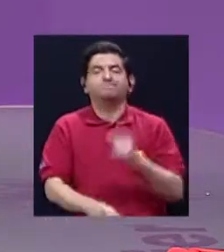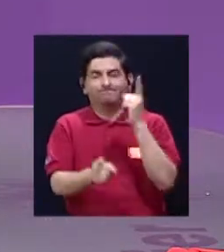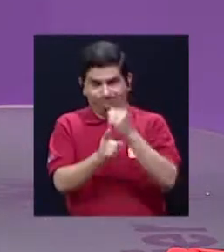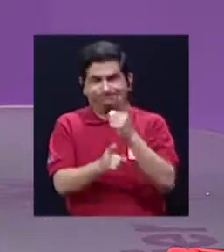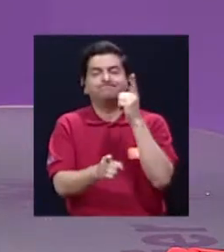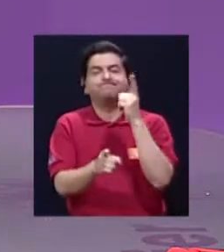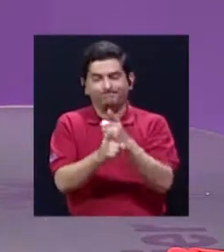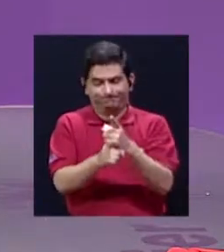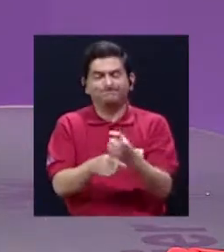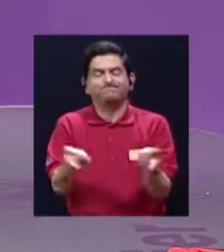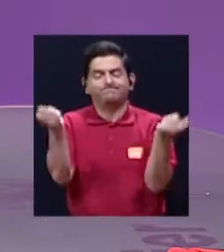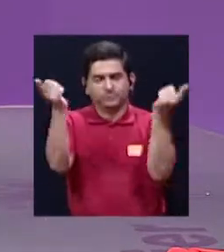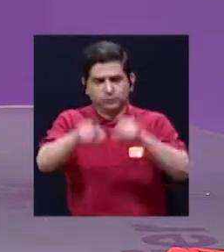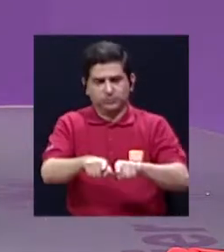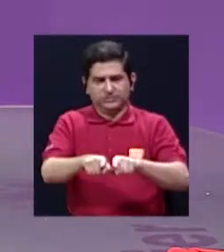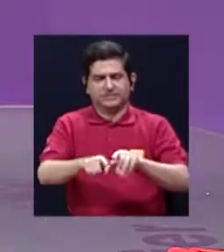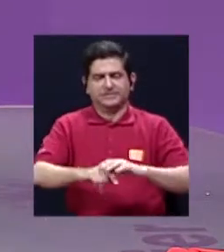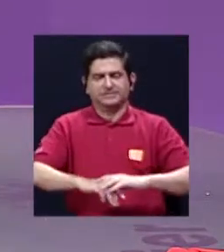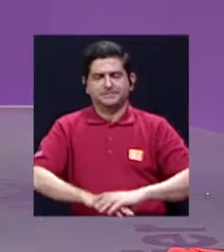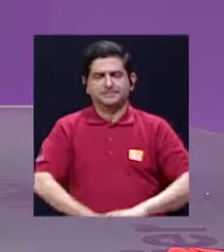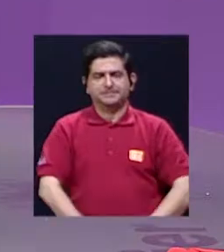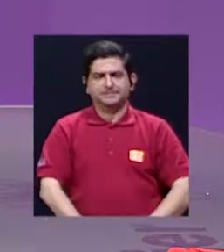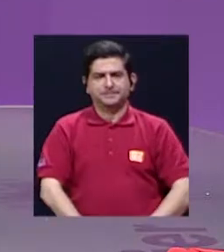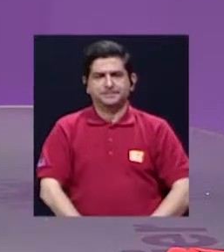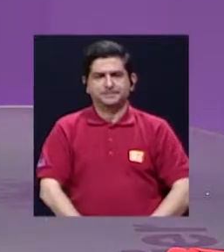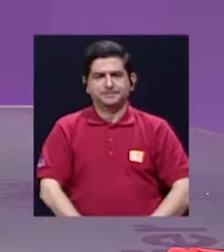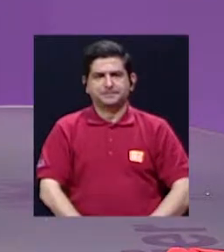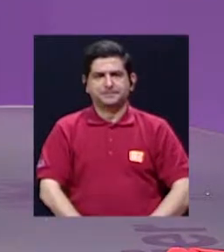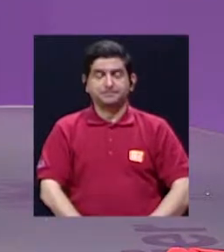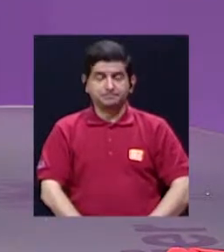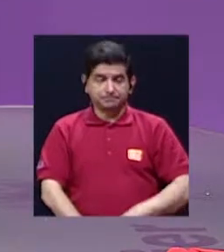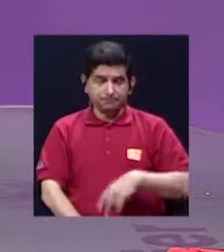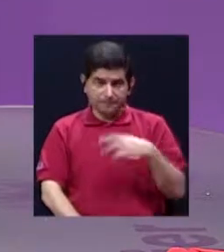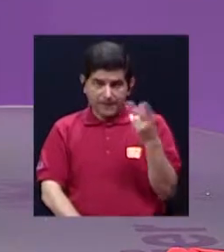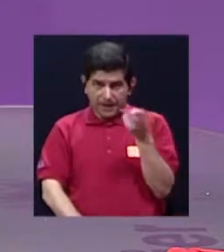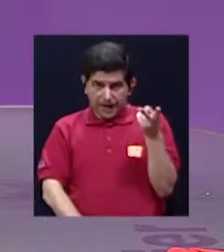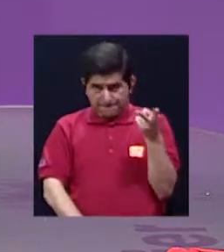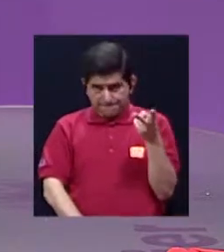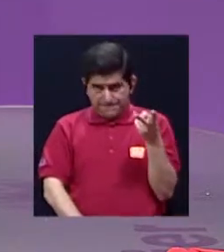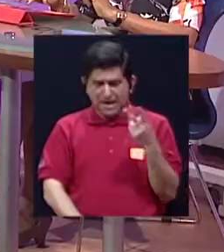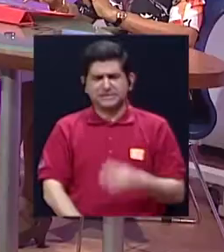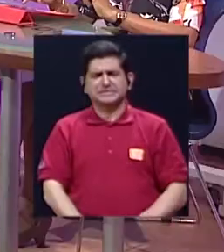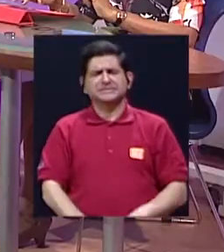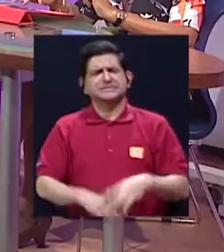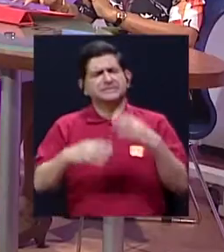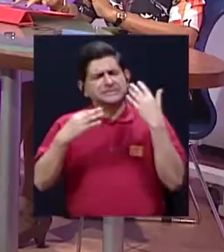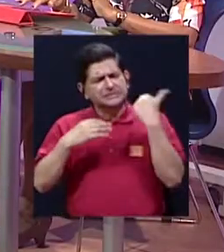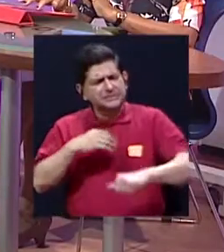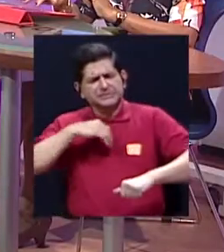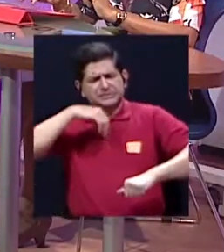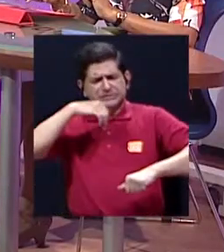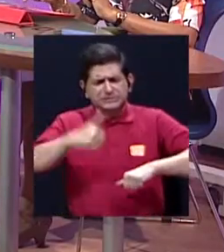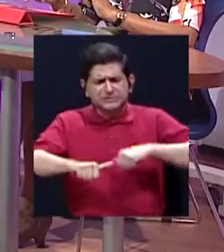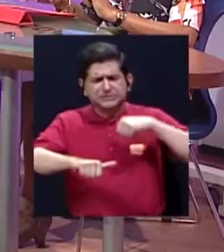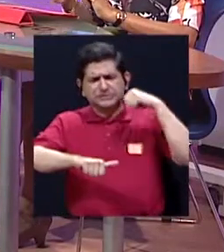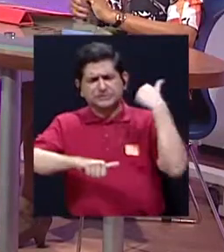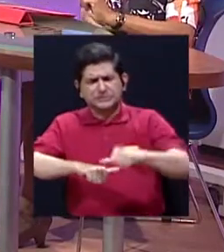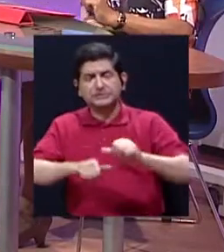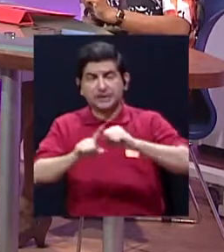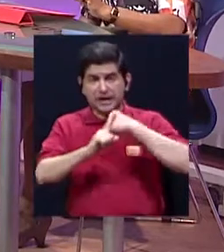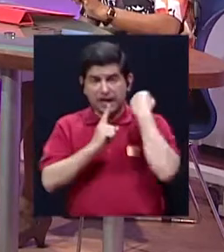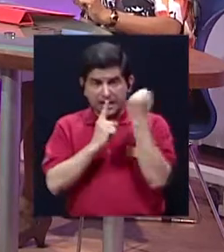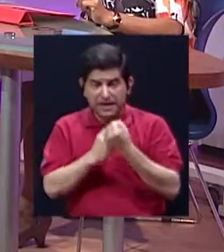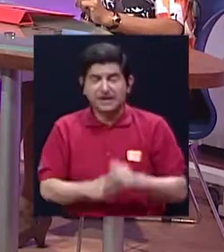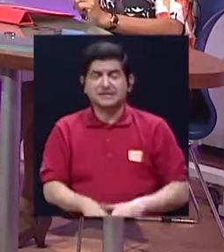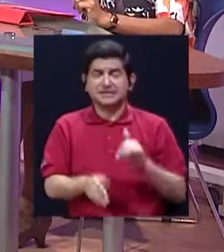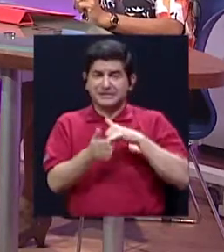fue lo que ocurrió, ¿verdad? Ellas, las dos, lucharon arduamente en esa condición